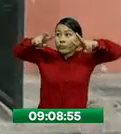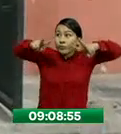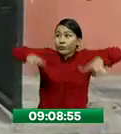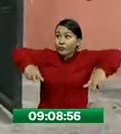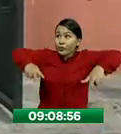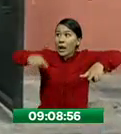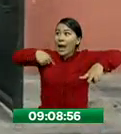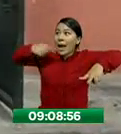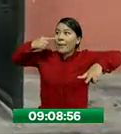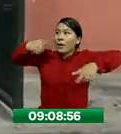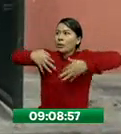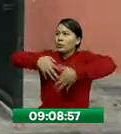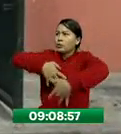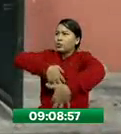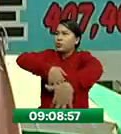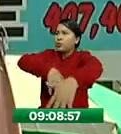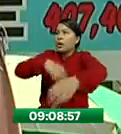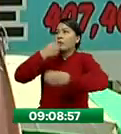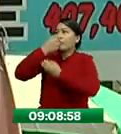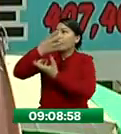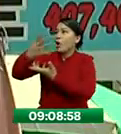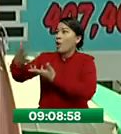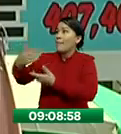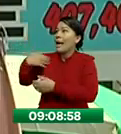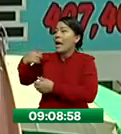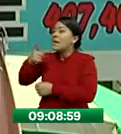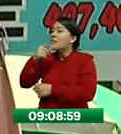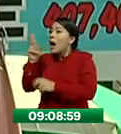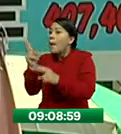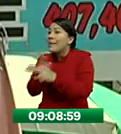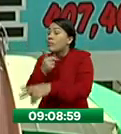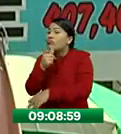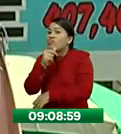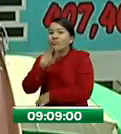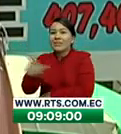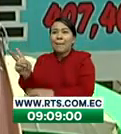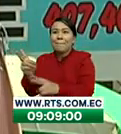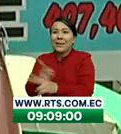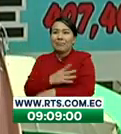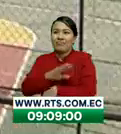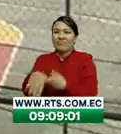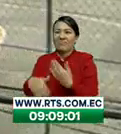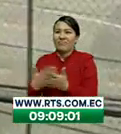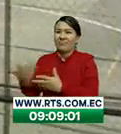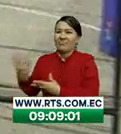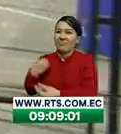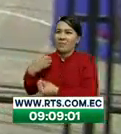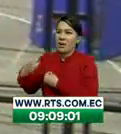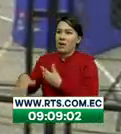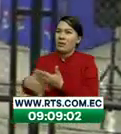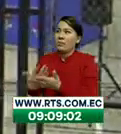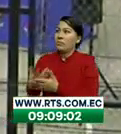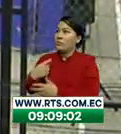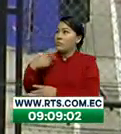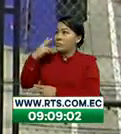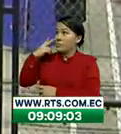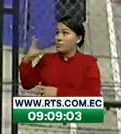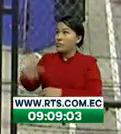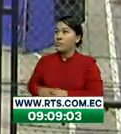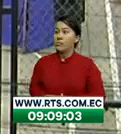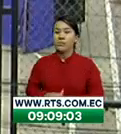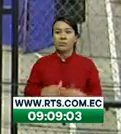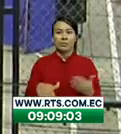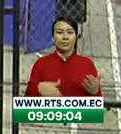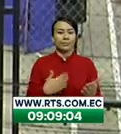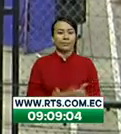irregular, inmediatamente anunciarán a las autoridades de seguridad. Las cuales son monitoreadas por la comunidad y a su vez